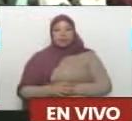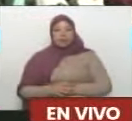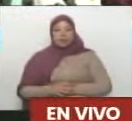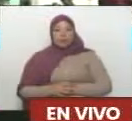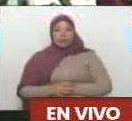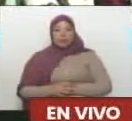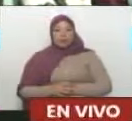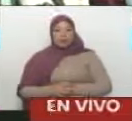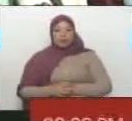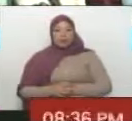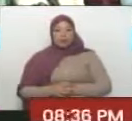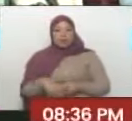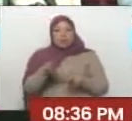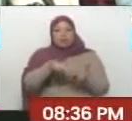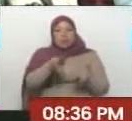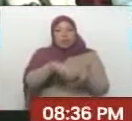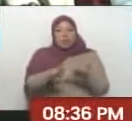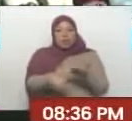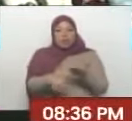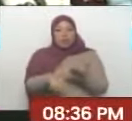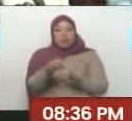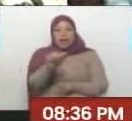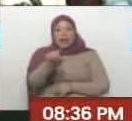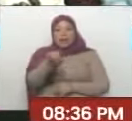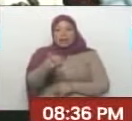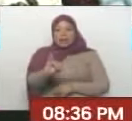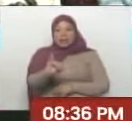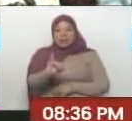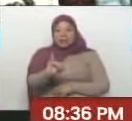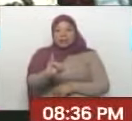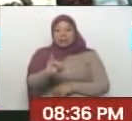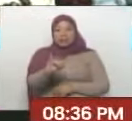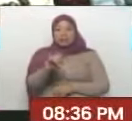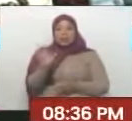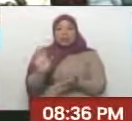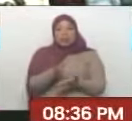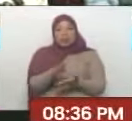Los Semilleros Alí Primera.